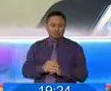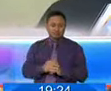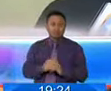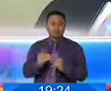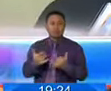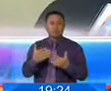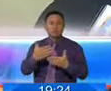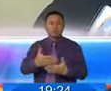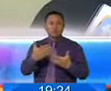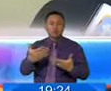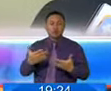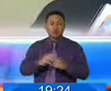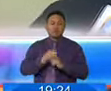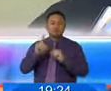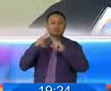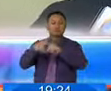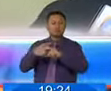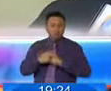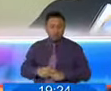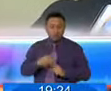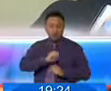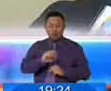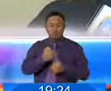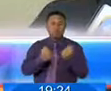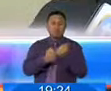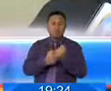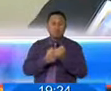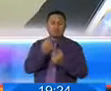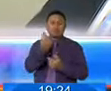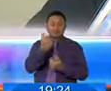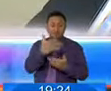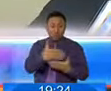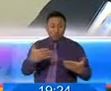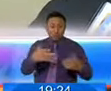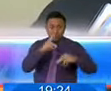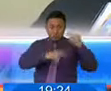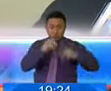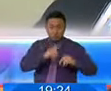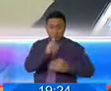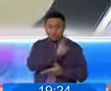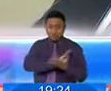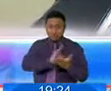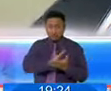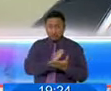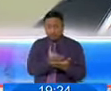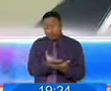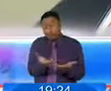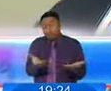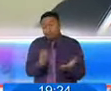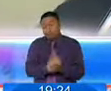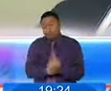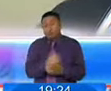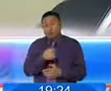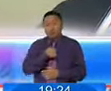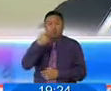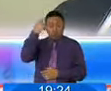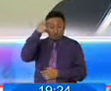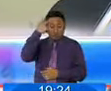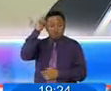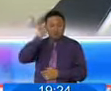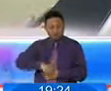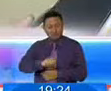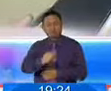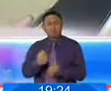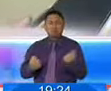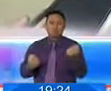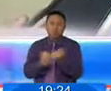de obras de crédito o de financiamiento para obras en los barrios, pues evidentemente creo yo que hay que dar